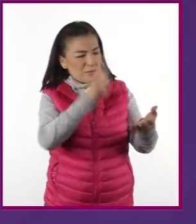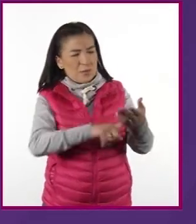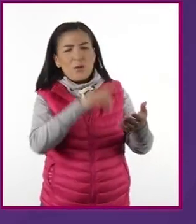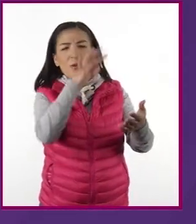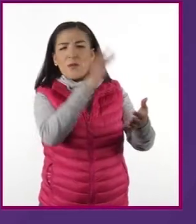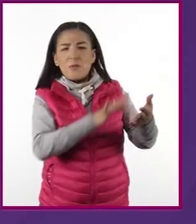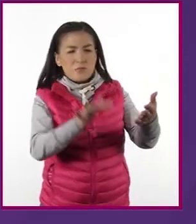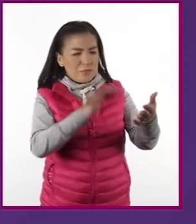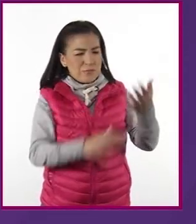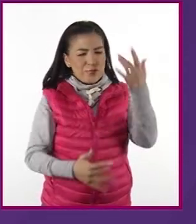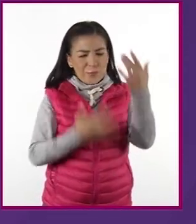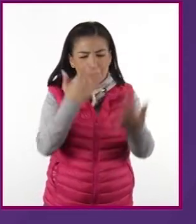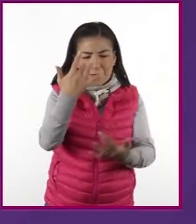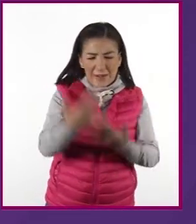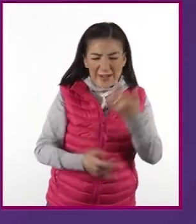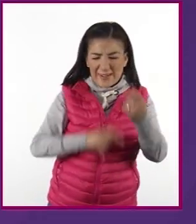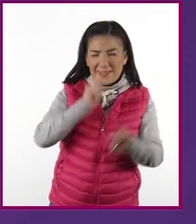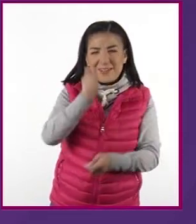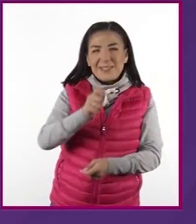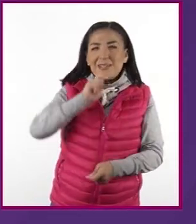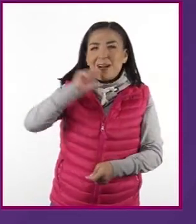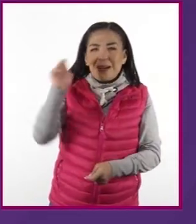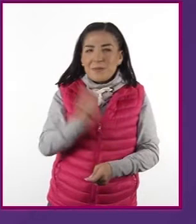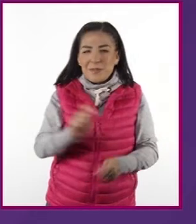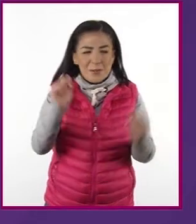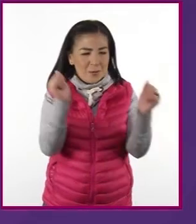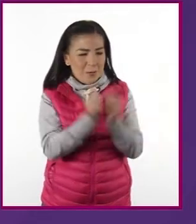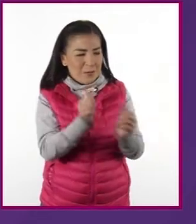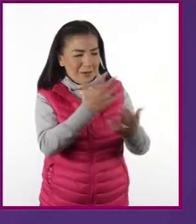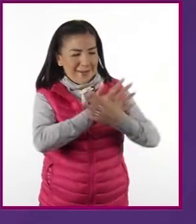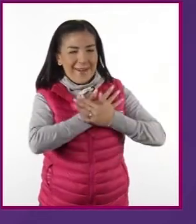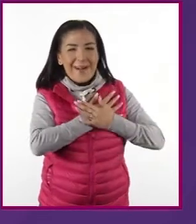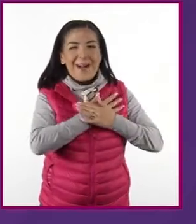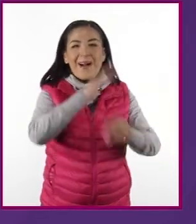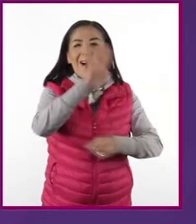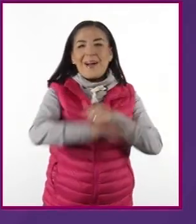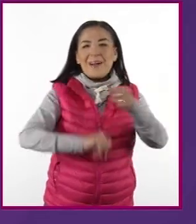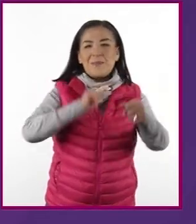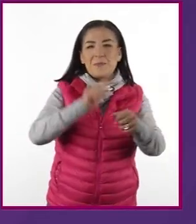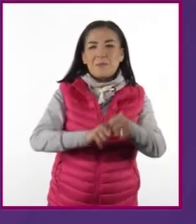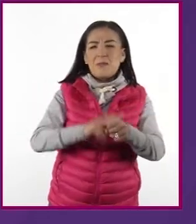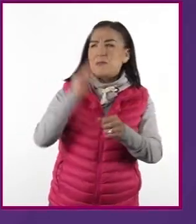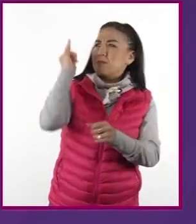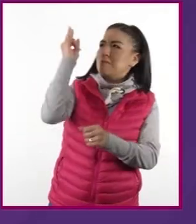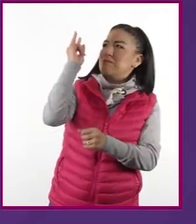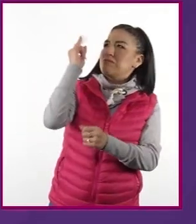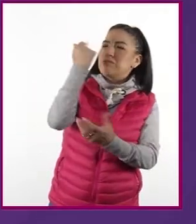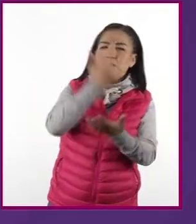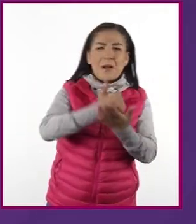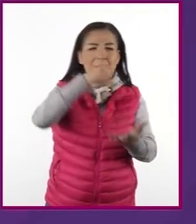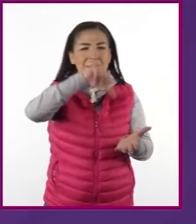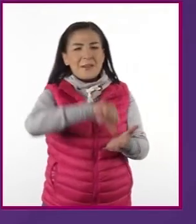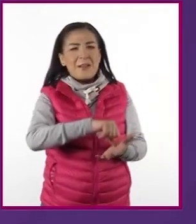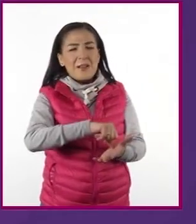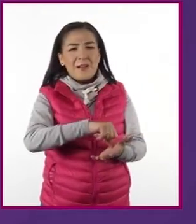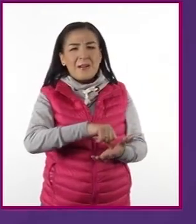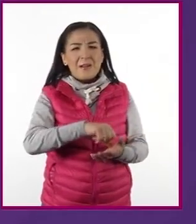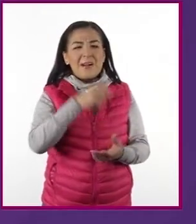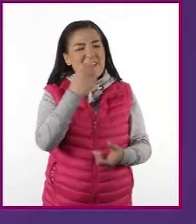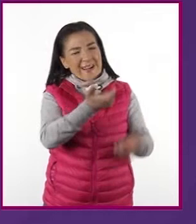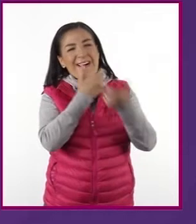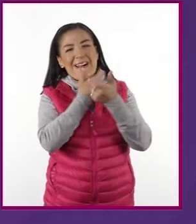los animales, el gigante y el enano, la risa.